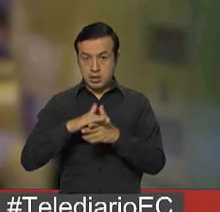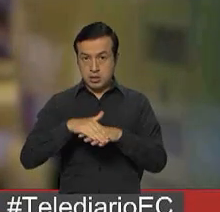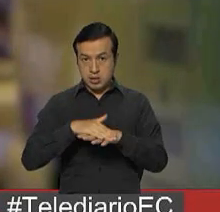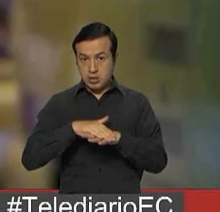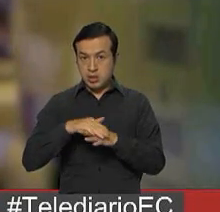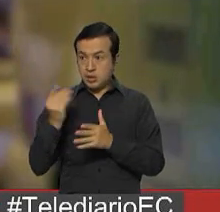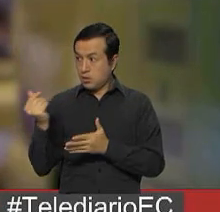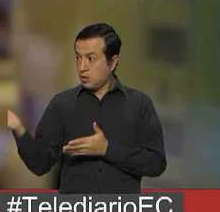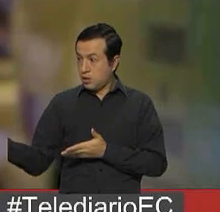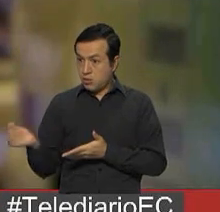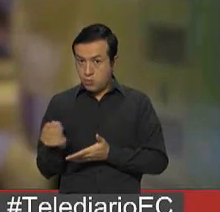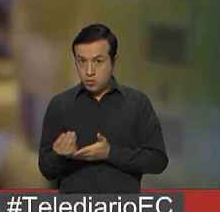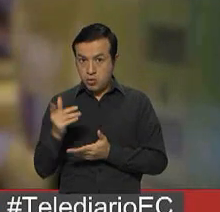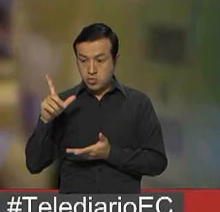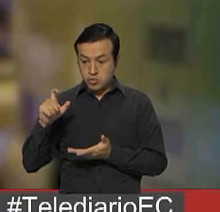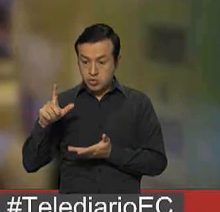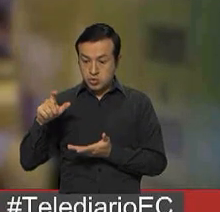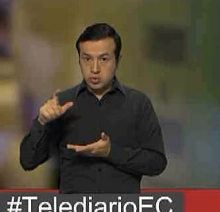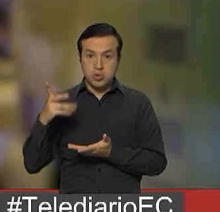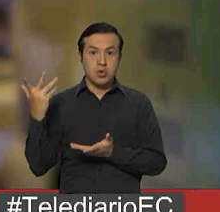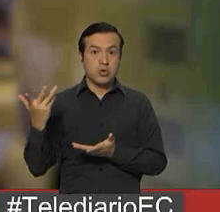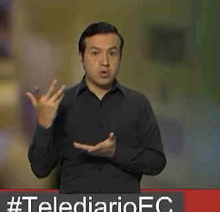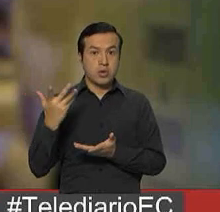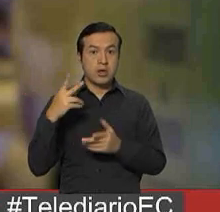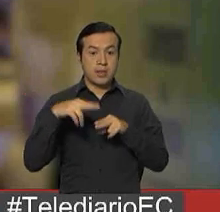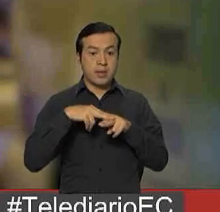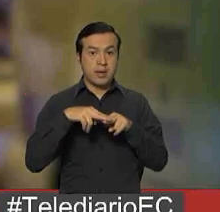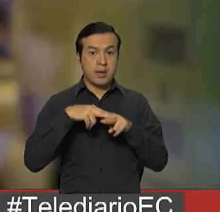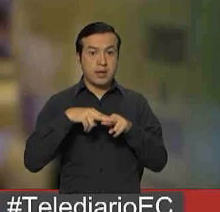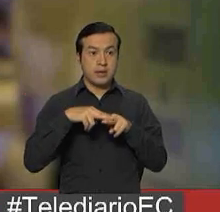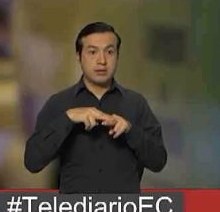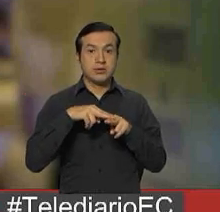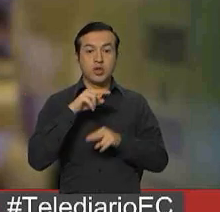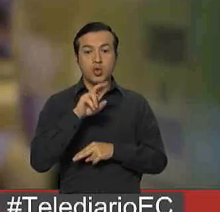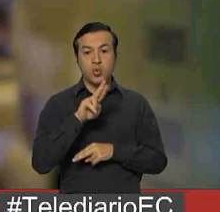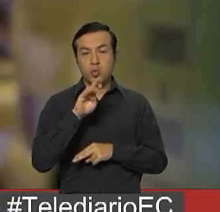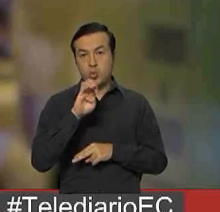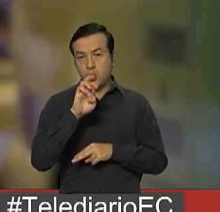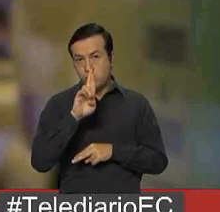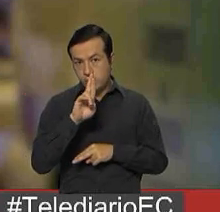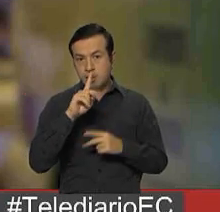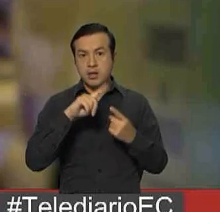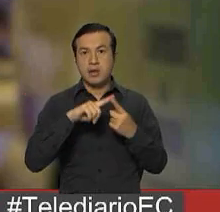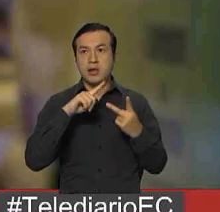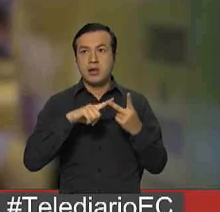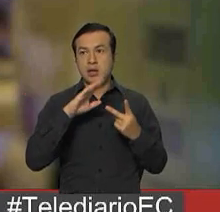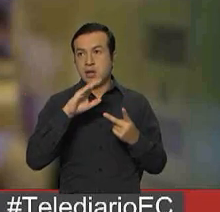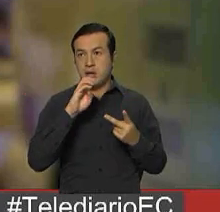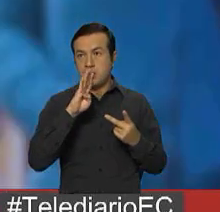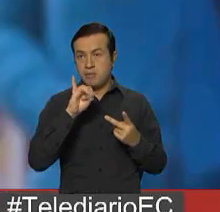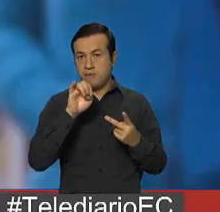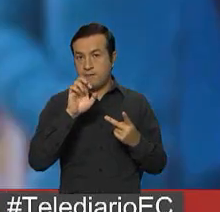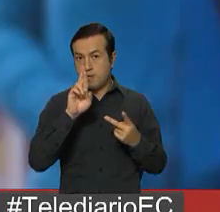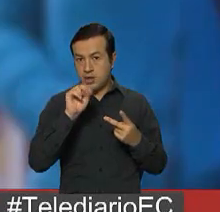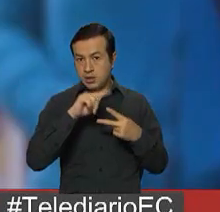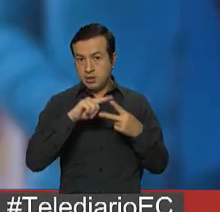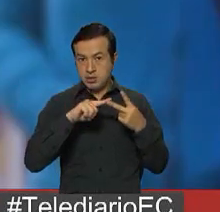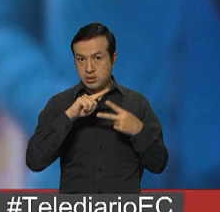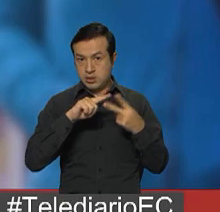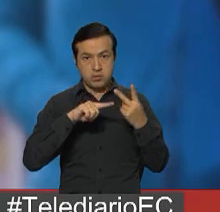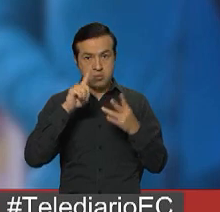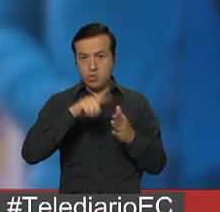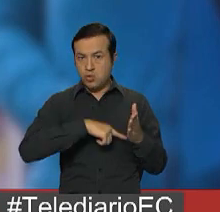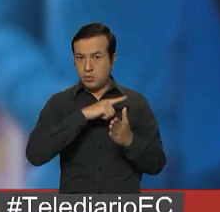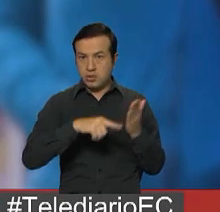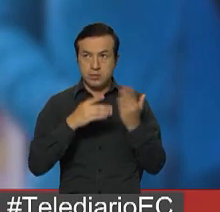monedas o billetes está prohibido el servicio de taxis de ejecutivos o de plataformas como capi fai o ver el trabajo en el